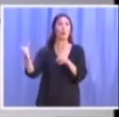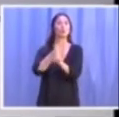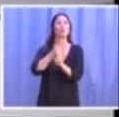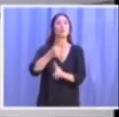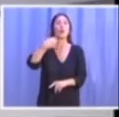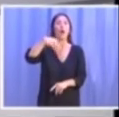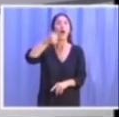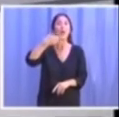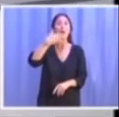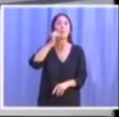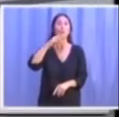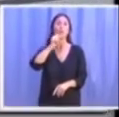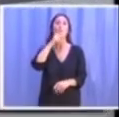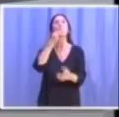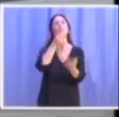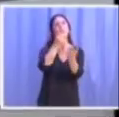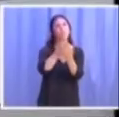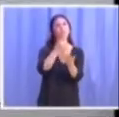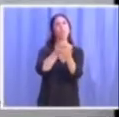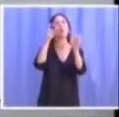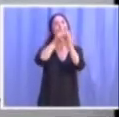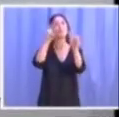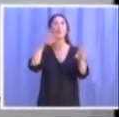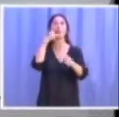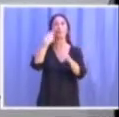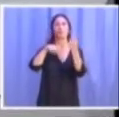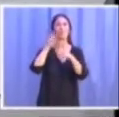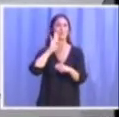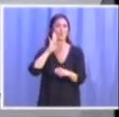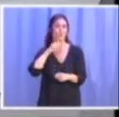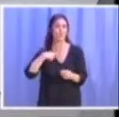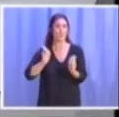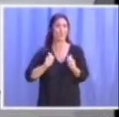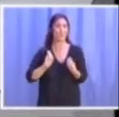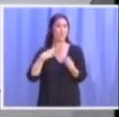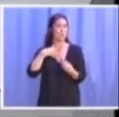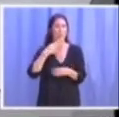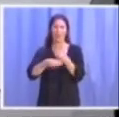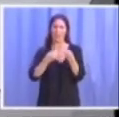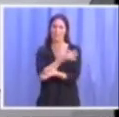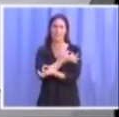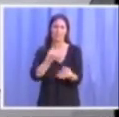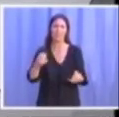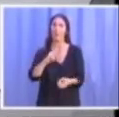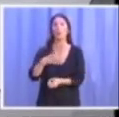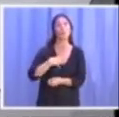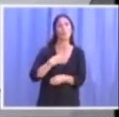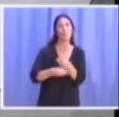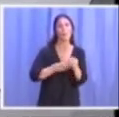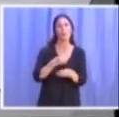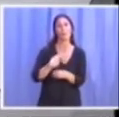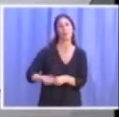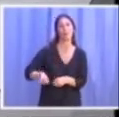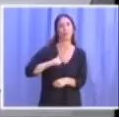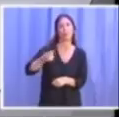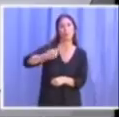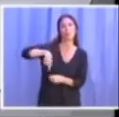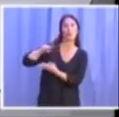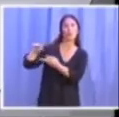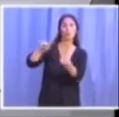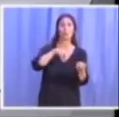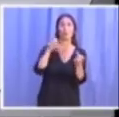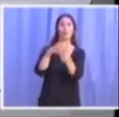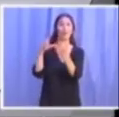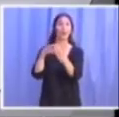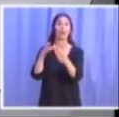tenga que pagar por esas viviendas públicas vendidas a fondos buitre. Se puede hacer perfectamente. Lo que no se puede hacer es seguir utilizando los impuestos de todos los granadinos para pagar